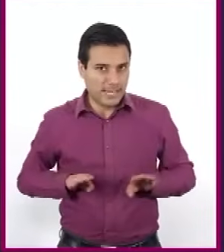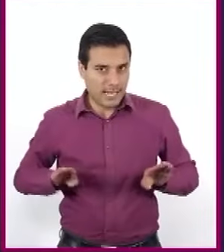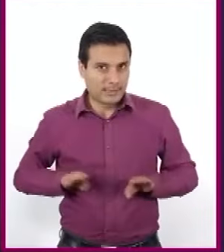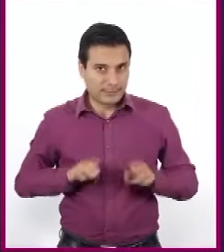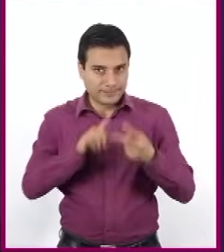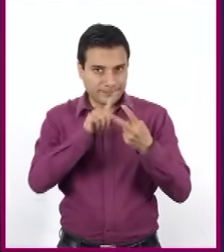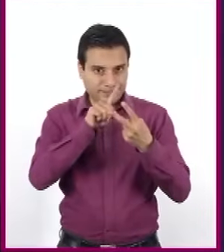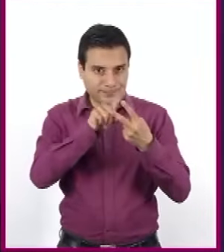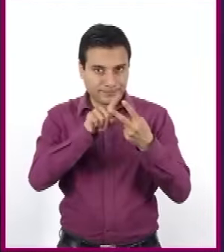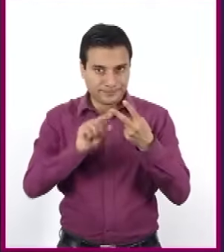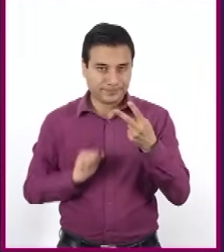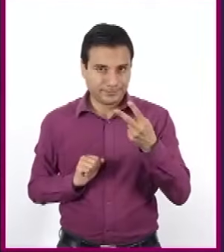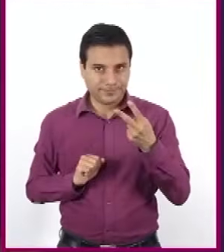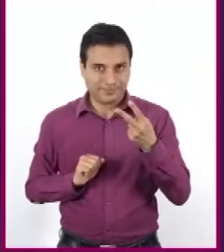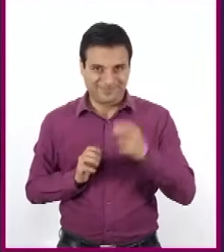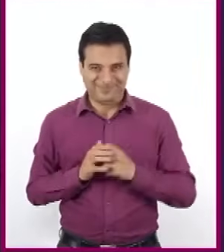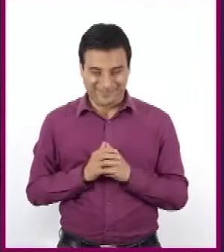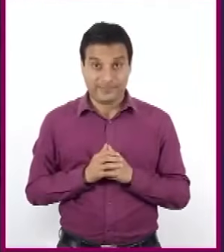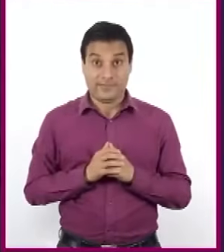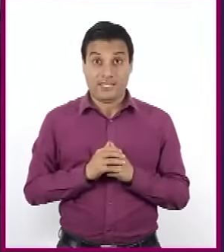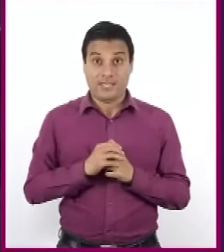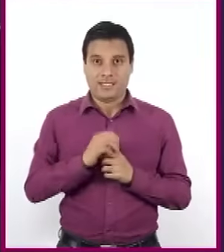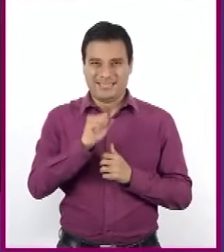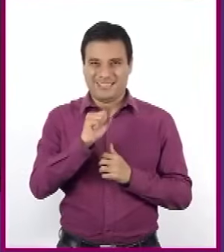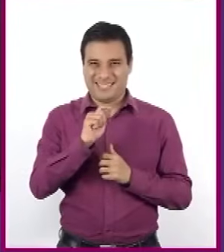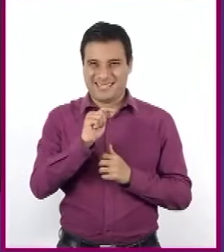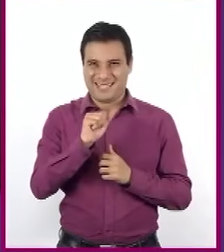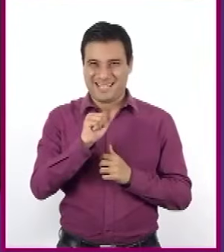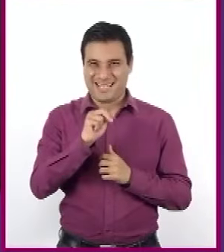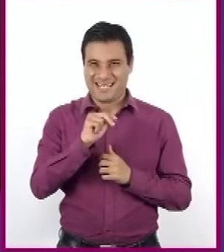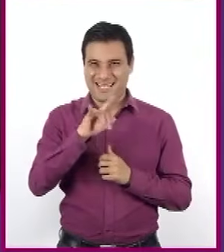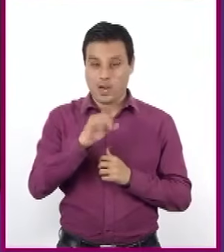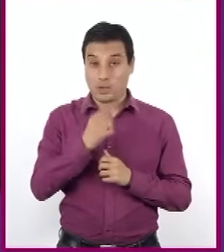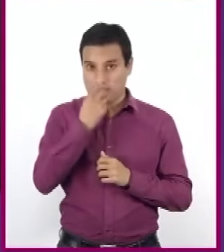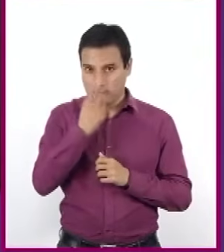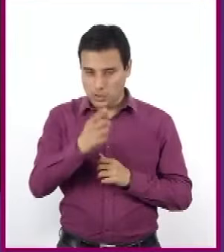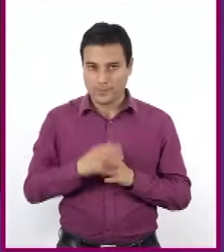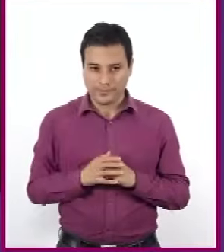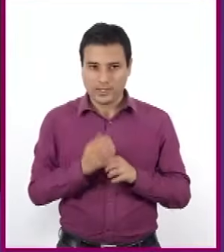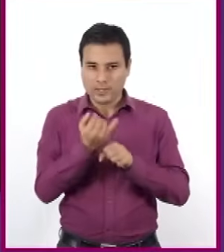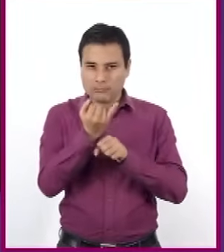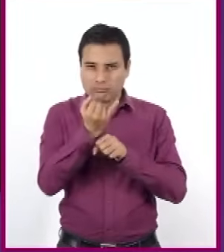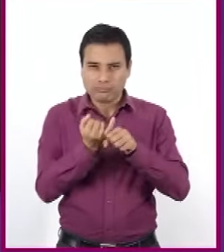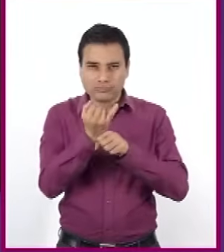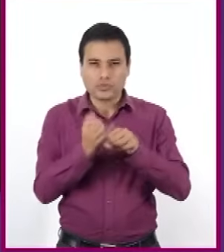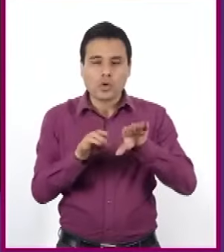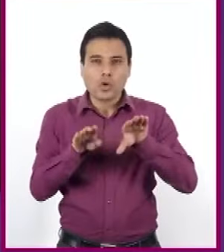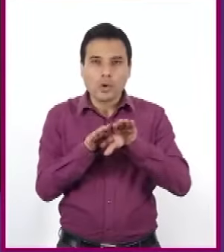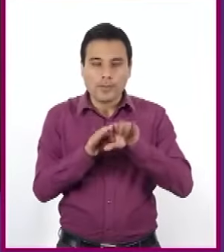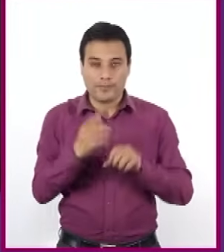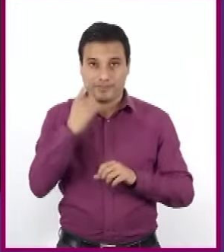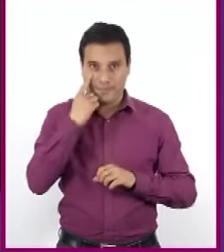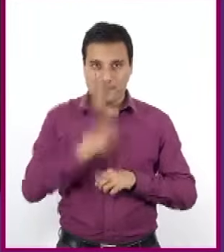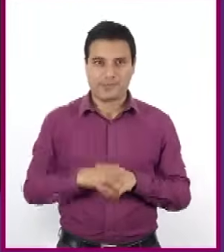Cannizzaro resolvió este problema y propuso determinar las diferentes masas atómicas usando como referencia el átomo de